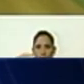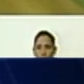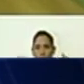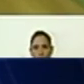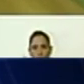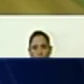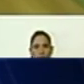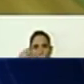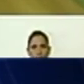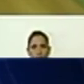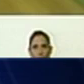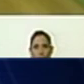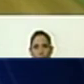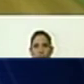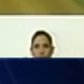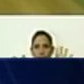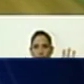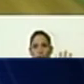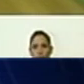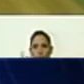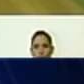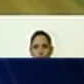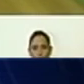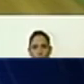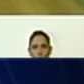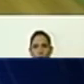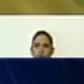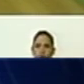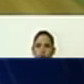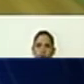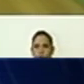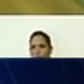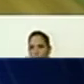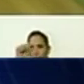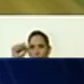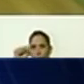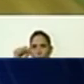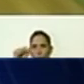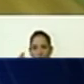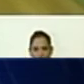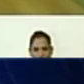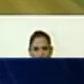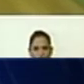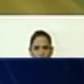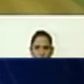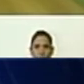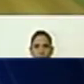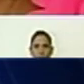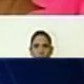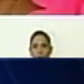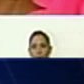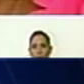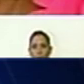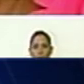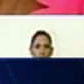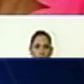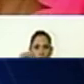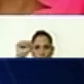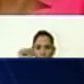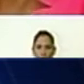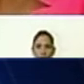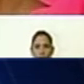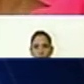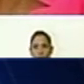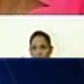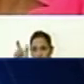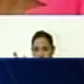financiero. El 28 de junio sancionan a Nicolás Maduro Guerra, activista, joven revolucionario,